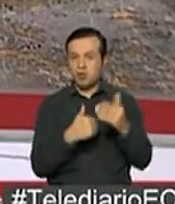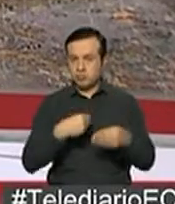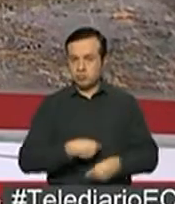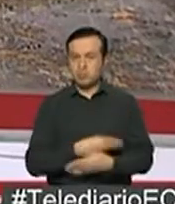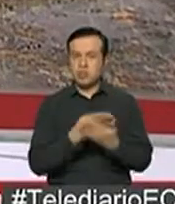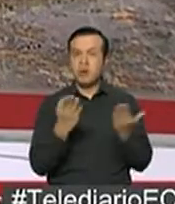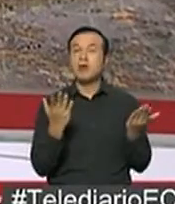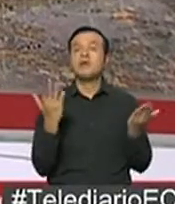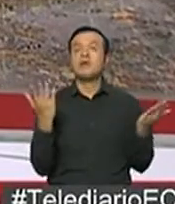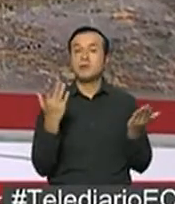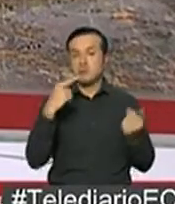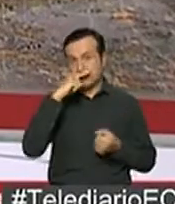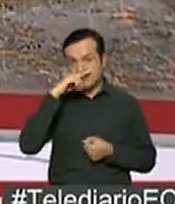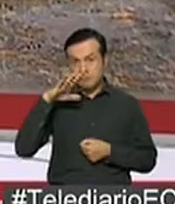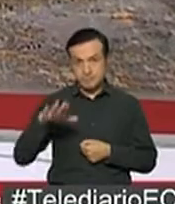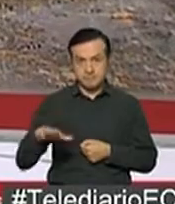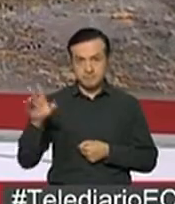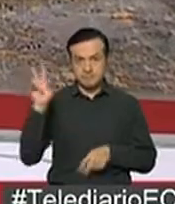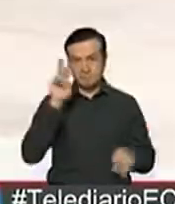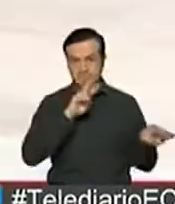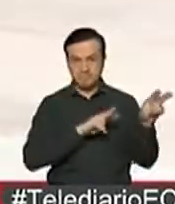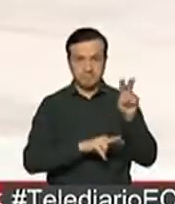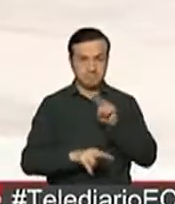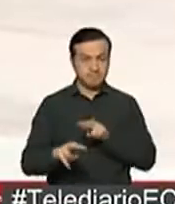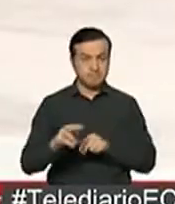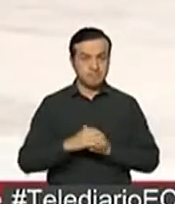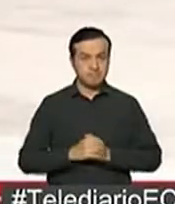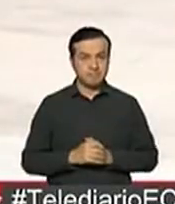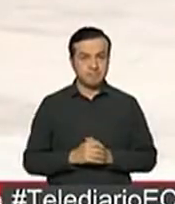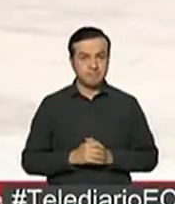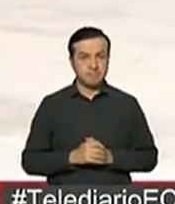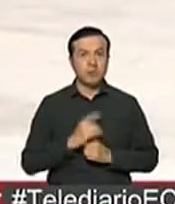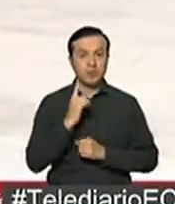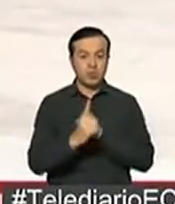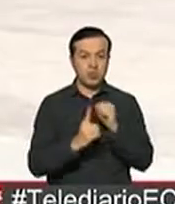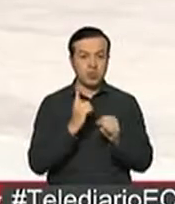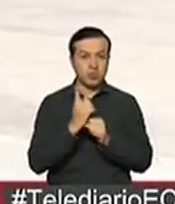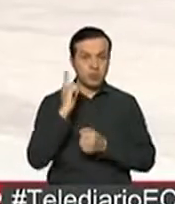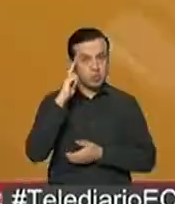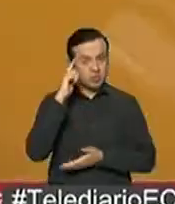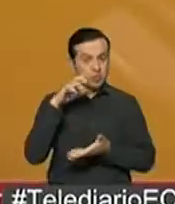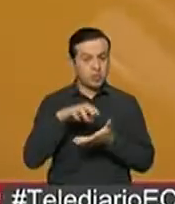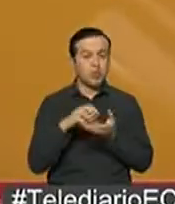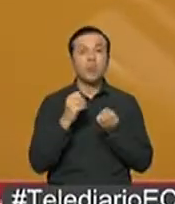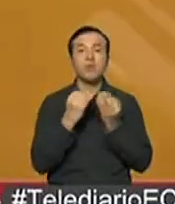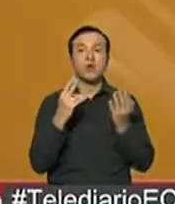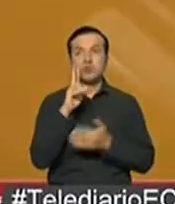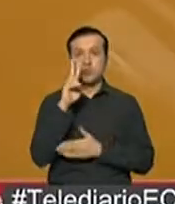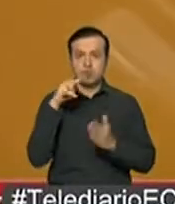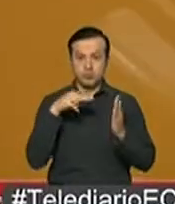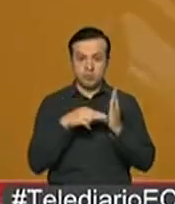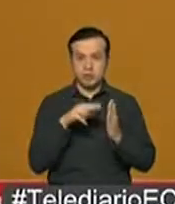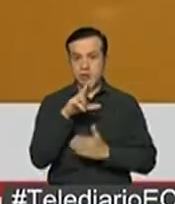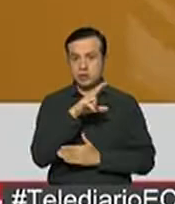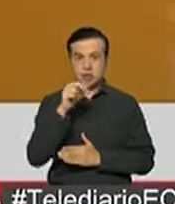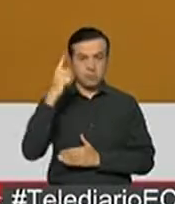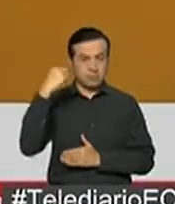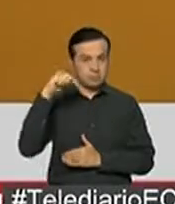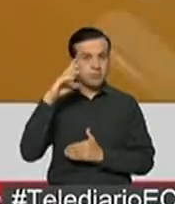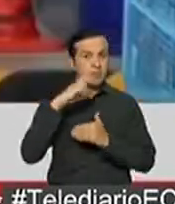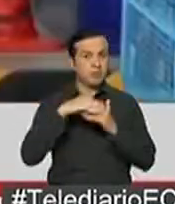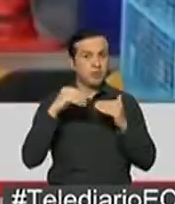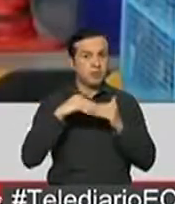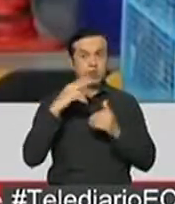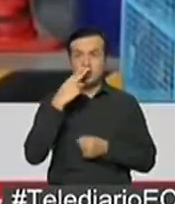del gas de uso doméstico anualmente el gobierno destina 2300 millones de dólares para los subsidios a los combustibles